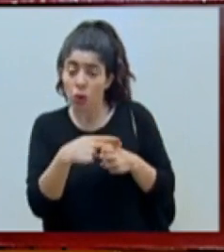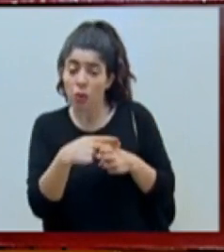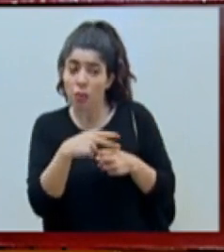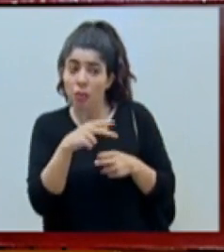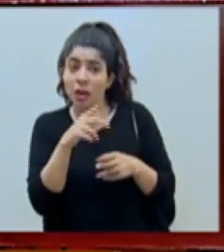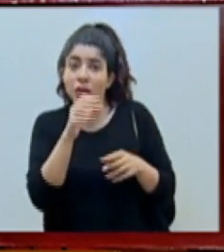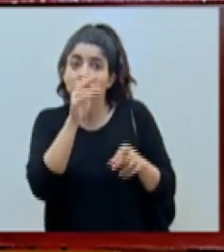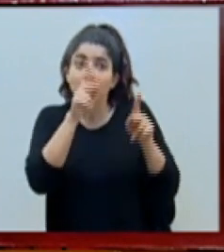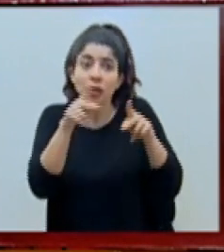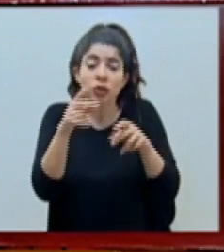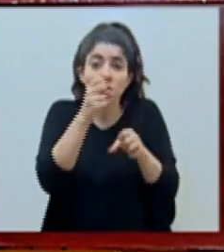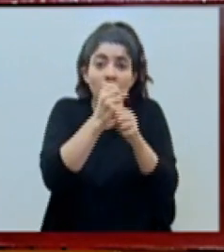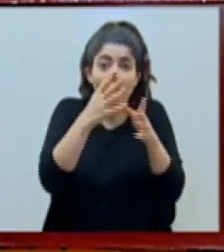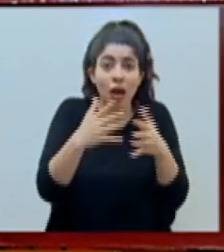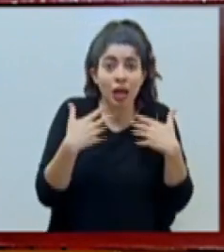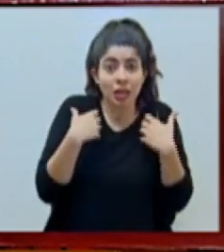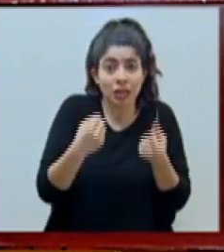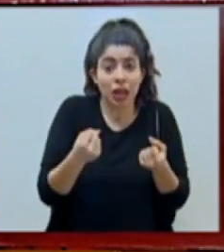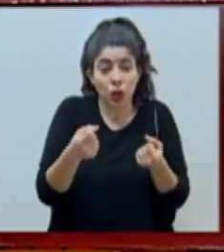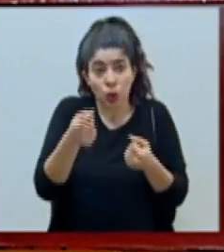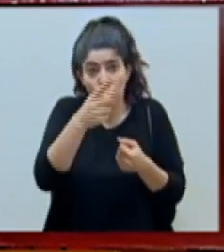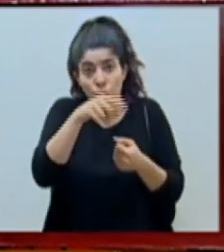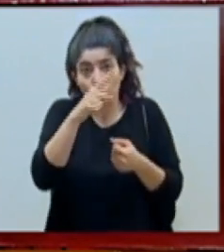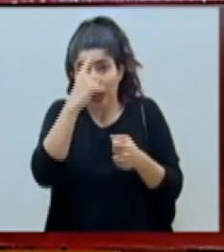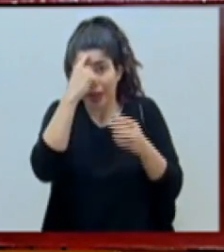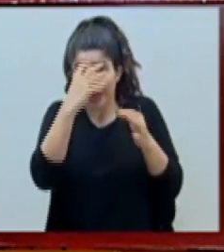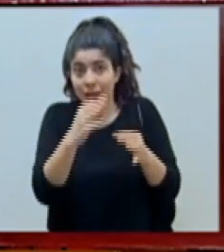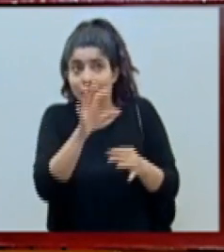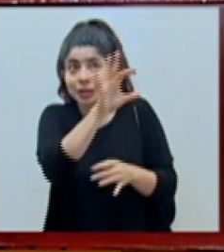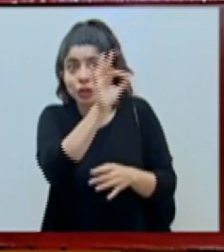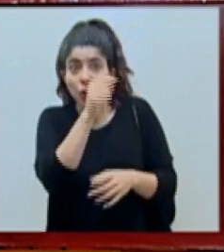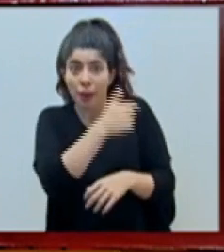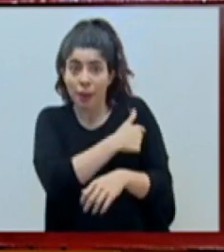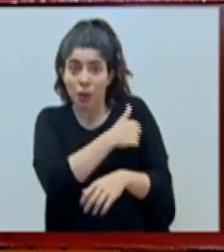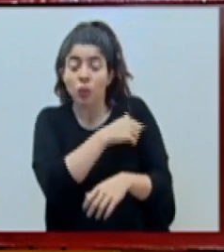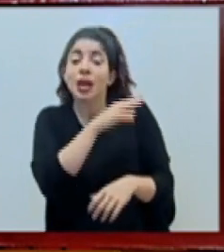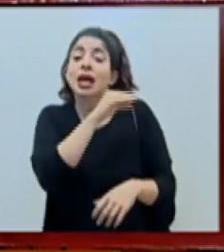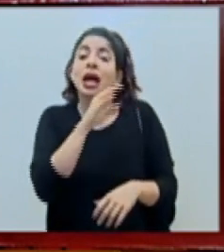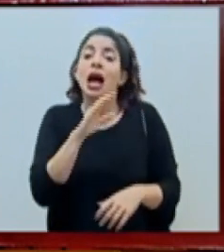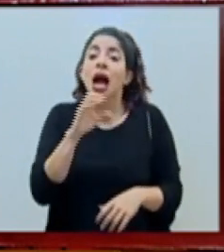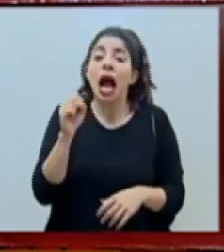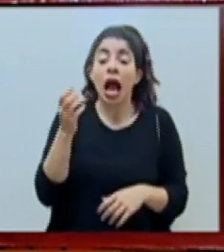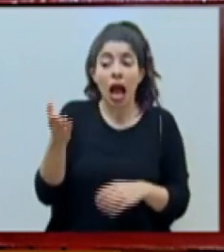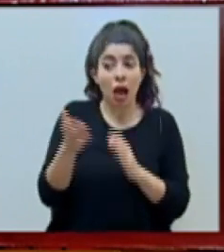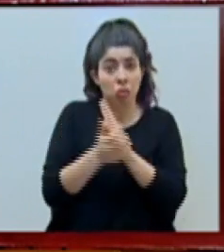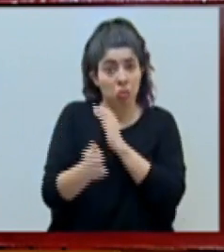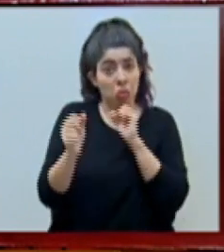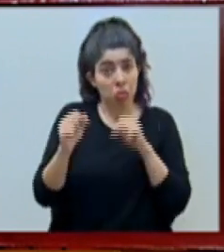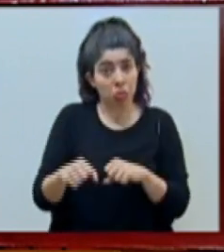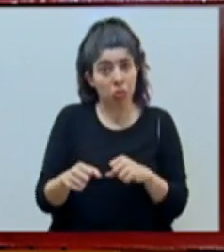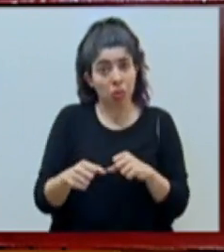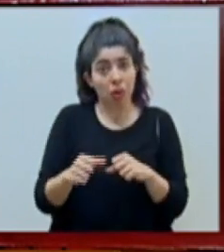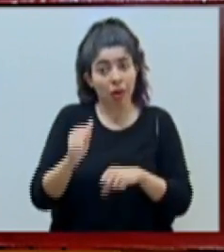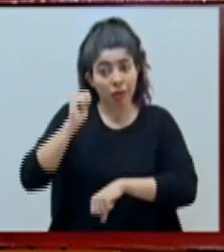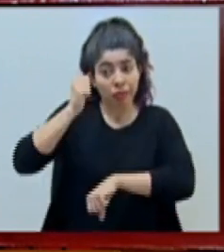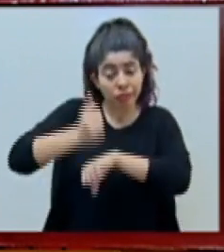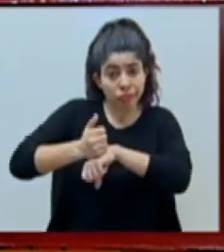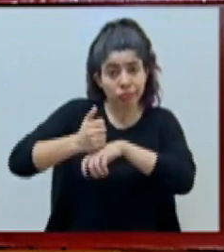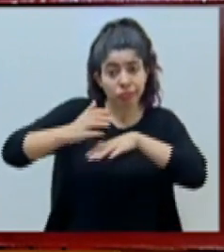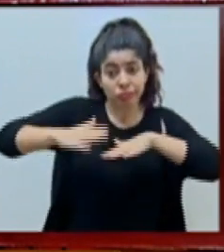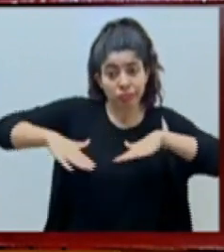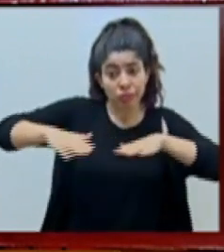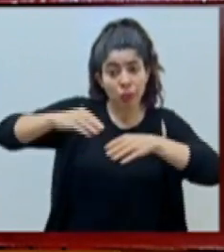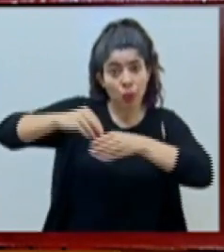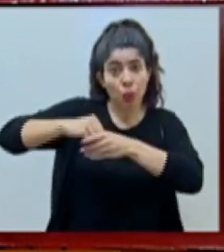comisión o funcionarios de salud que tomaron la decisión? Y si tiene la caja la capacidad para las instalaciones que contendrán